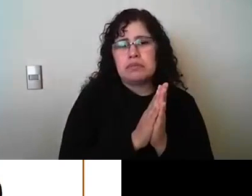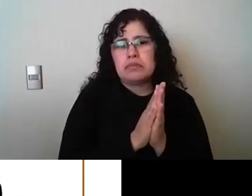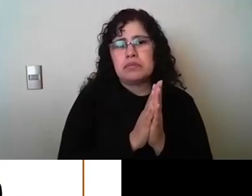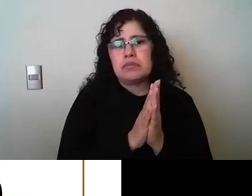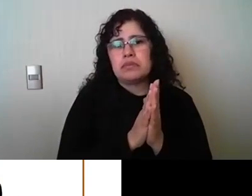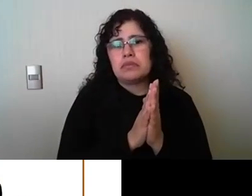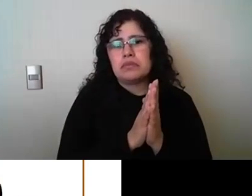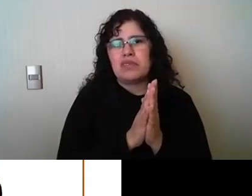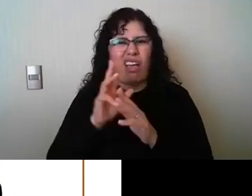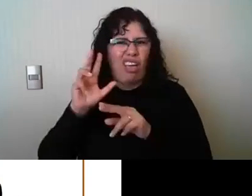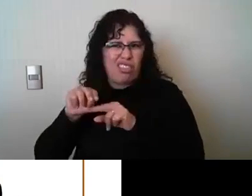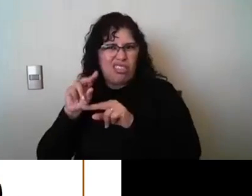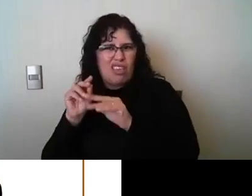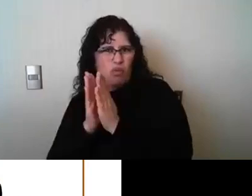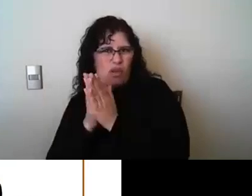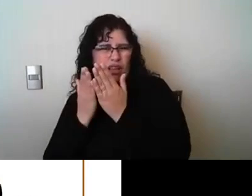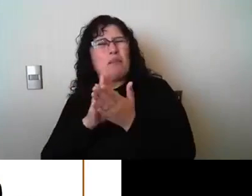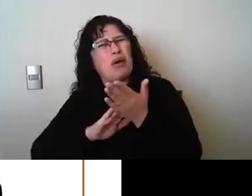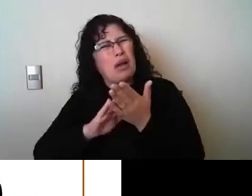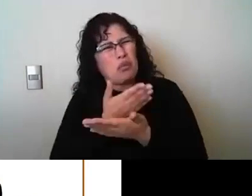en clínica, de las áreas de Brodmann,